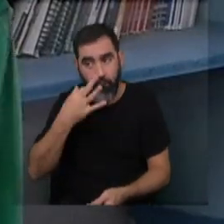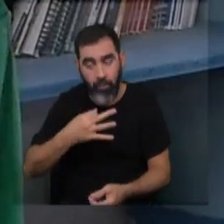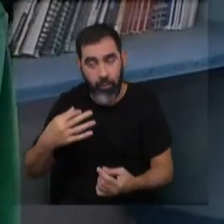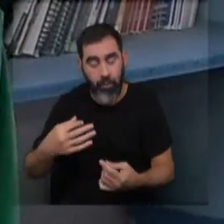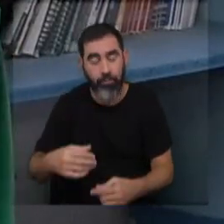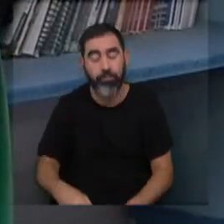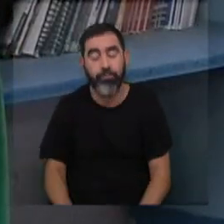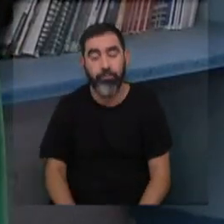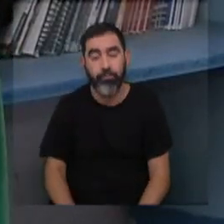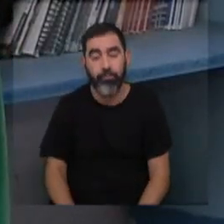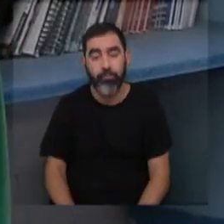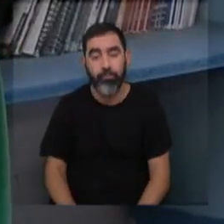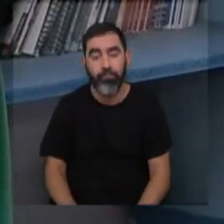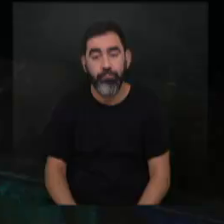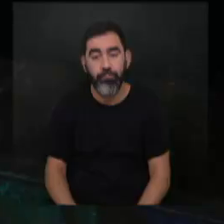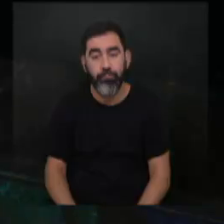muy impactante.